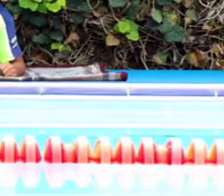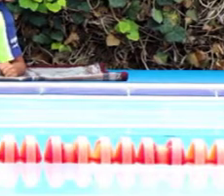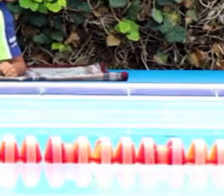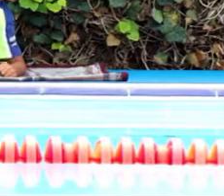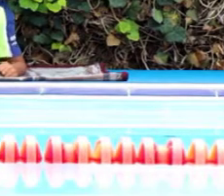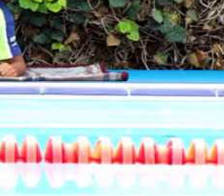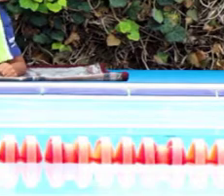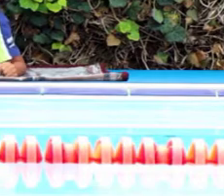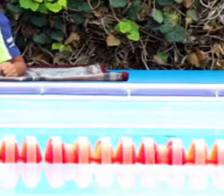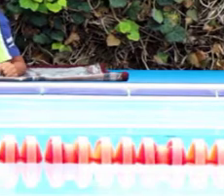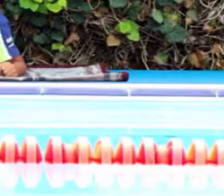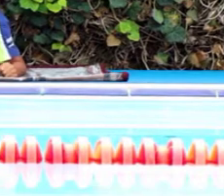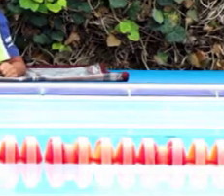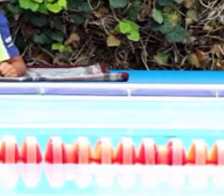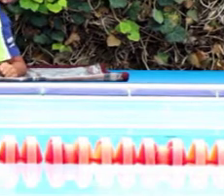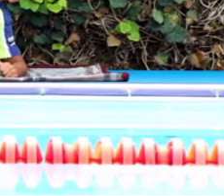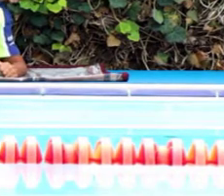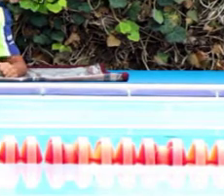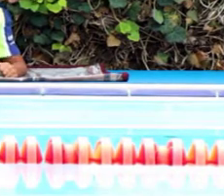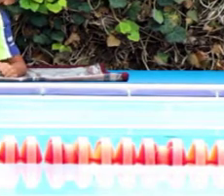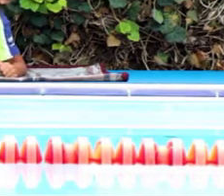1, 2,